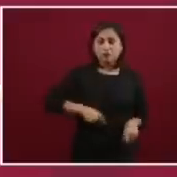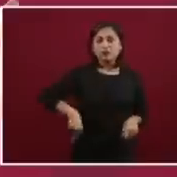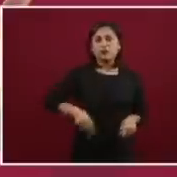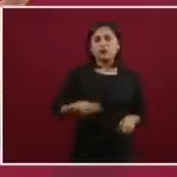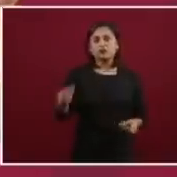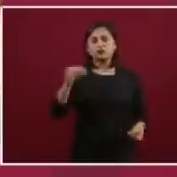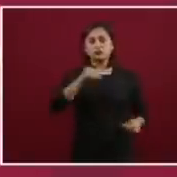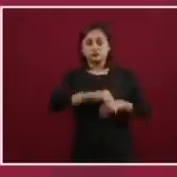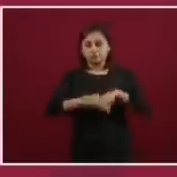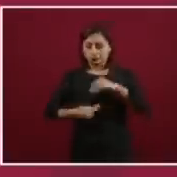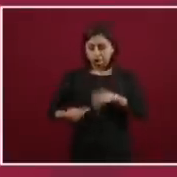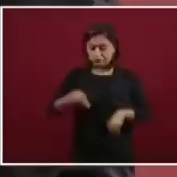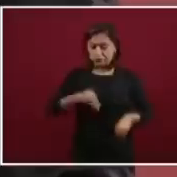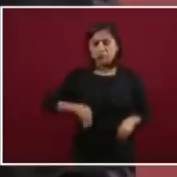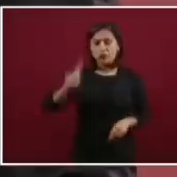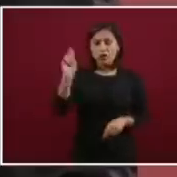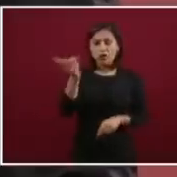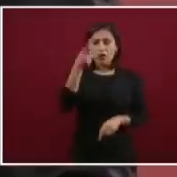qué es eso